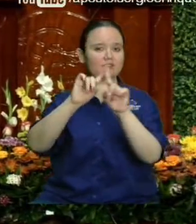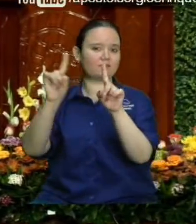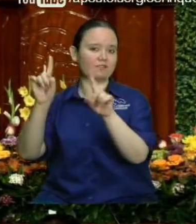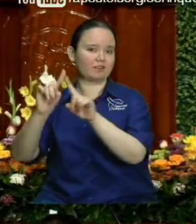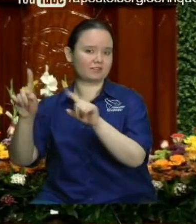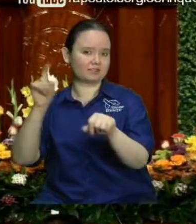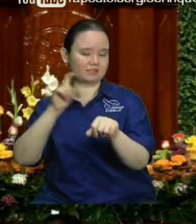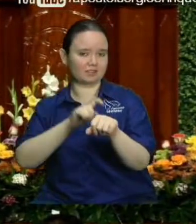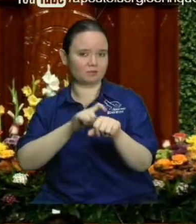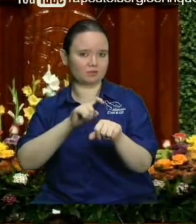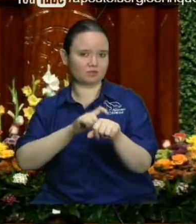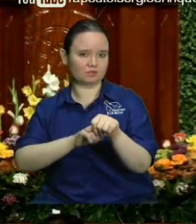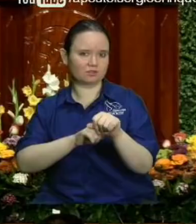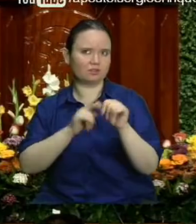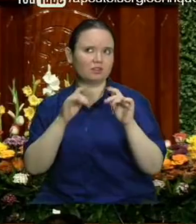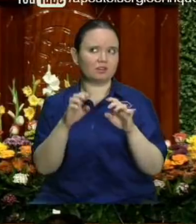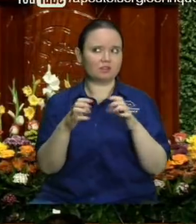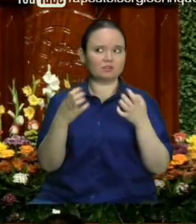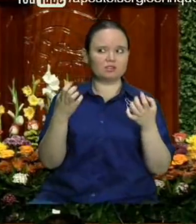ahí